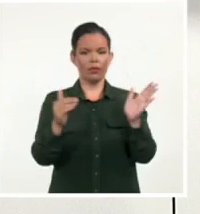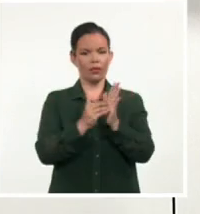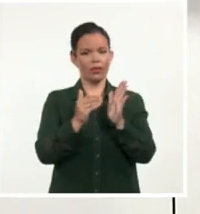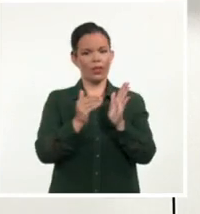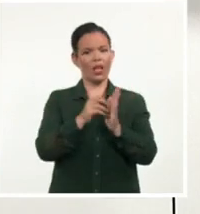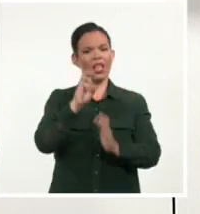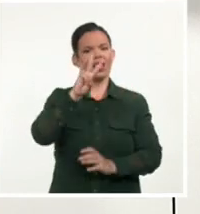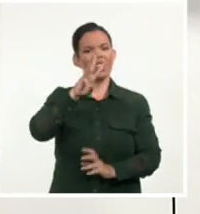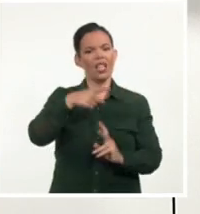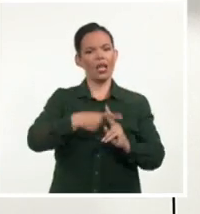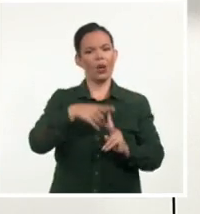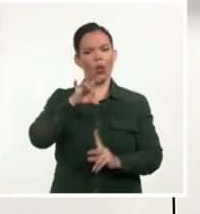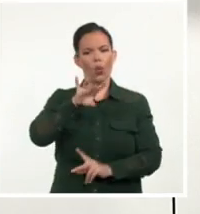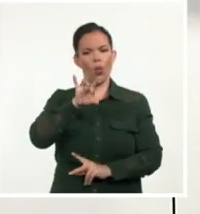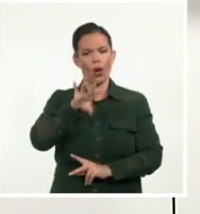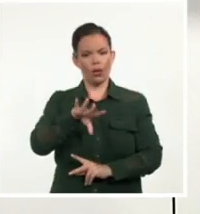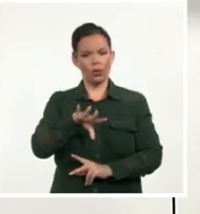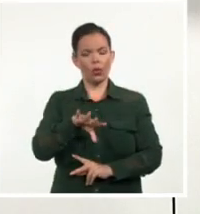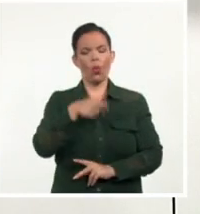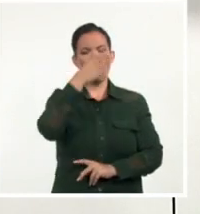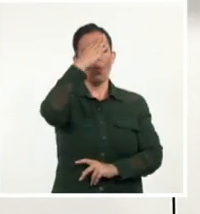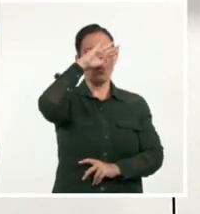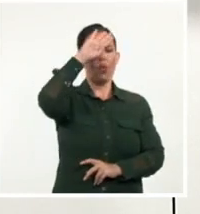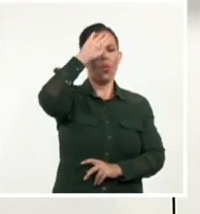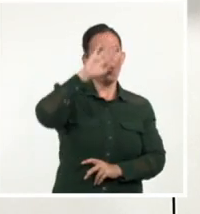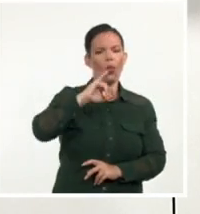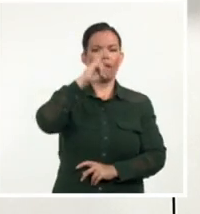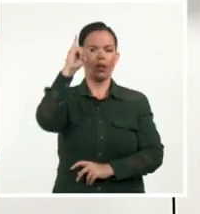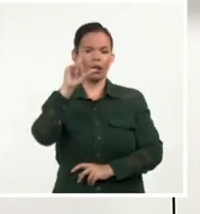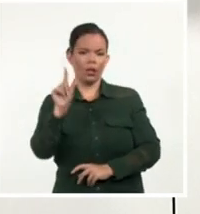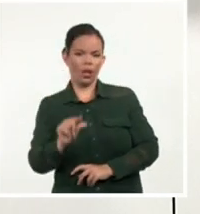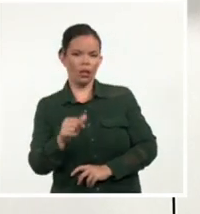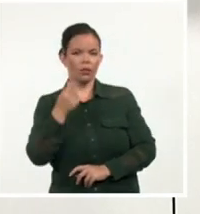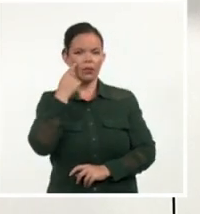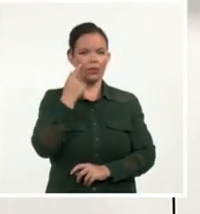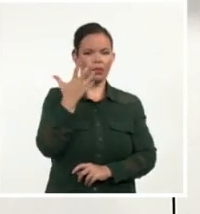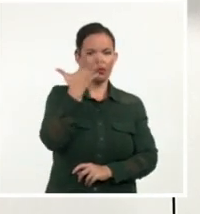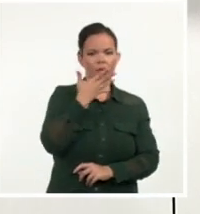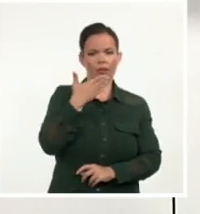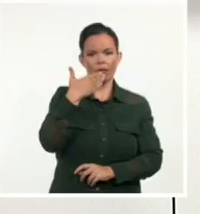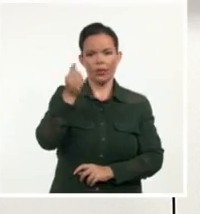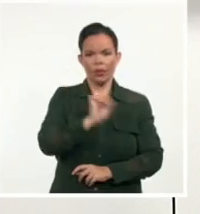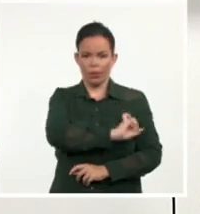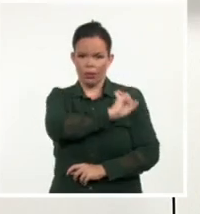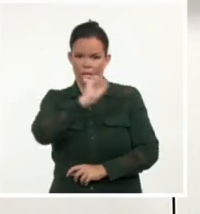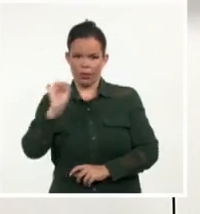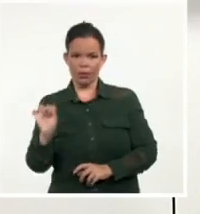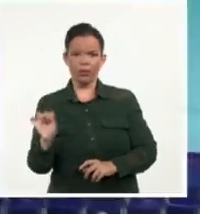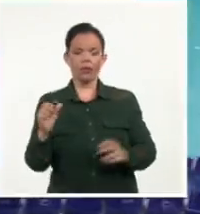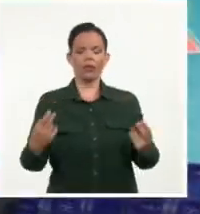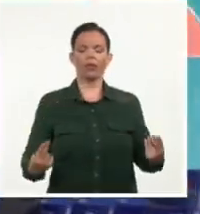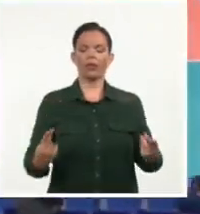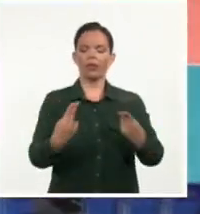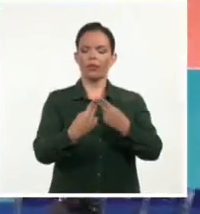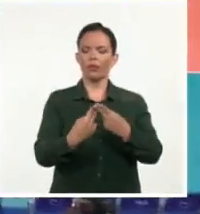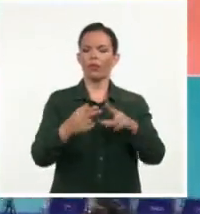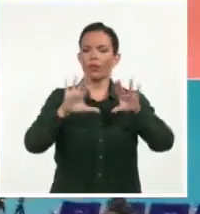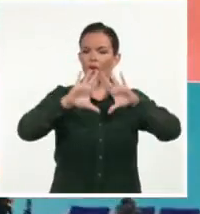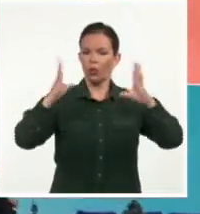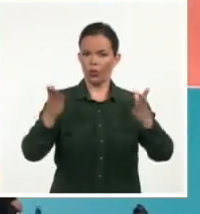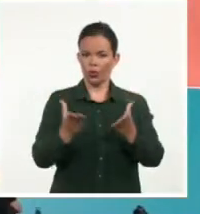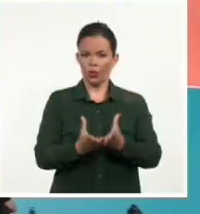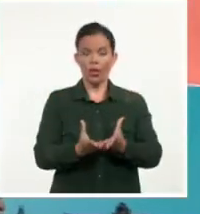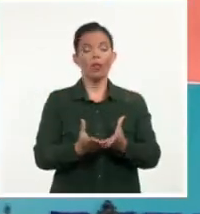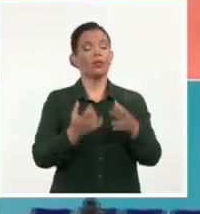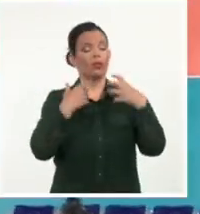país a su similar de italia en la ronda de los 16 mejores del campeonato mundial será un compromiso bien exigente para la